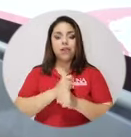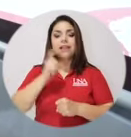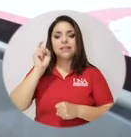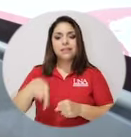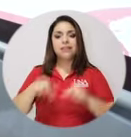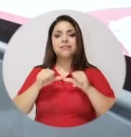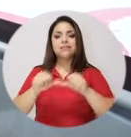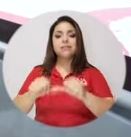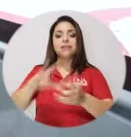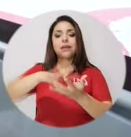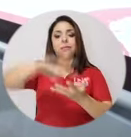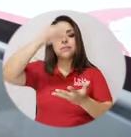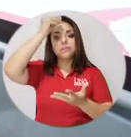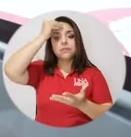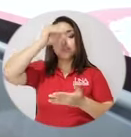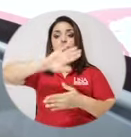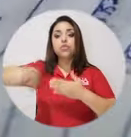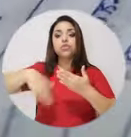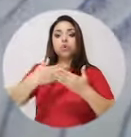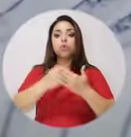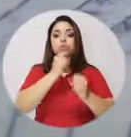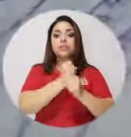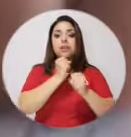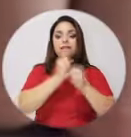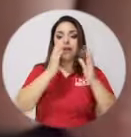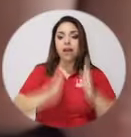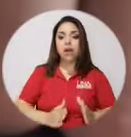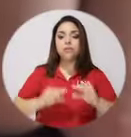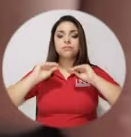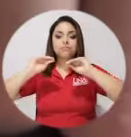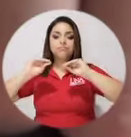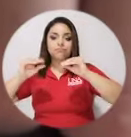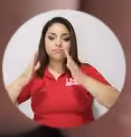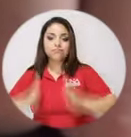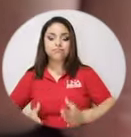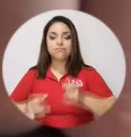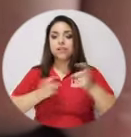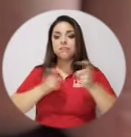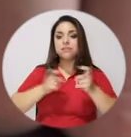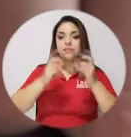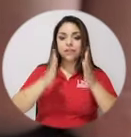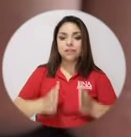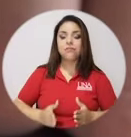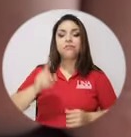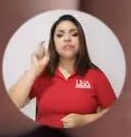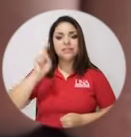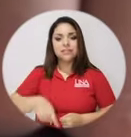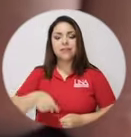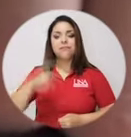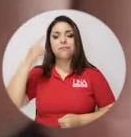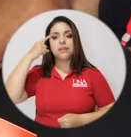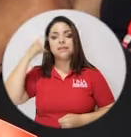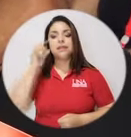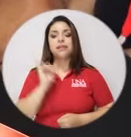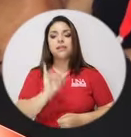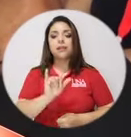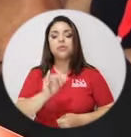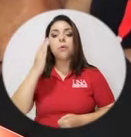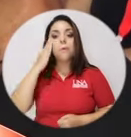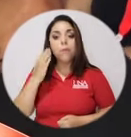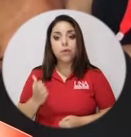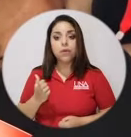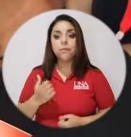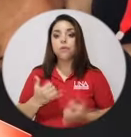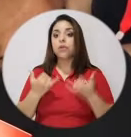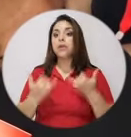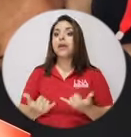laboral. Es decir, todas y todos los funcionarios académicos, administrativos, debemos de partir de esa premisa. ¿Por qué?